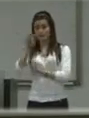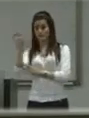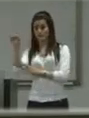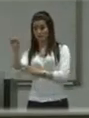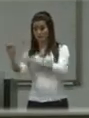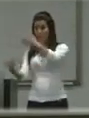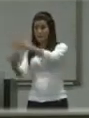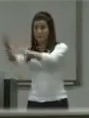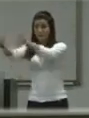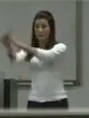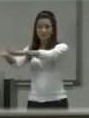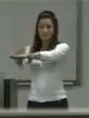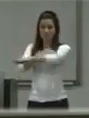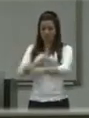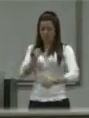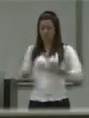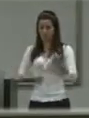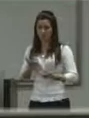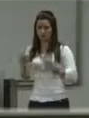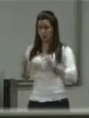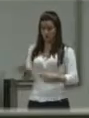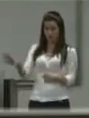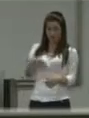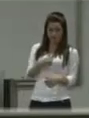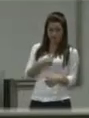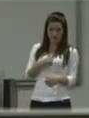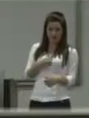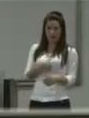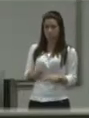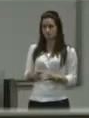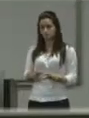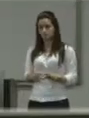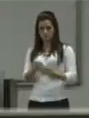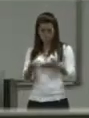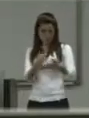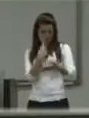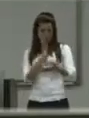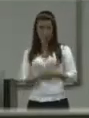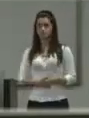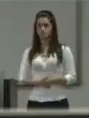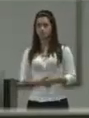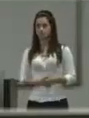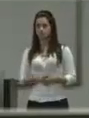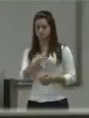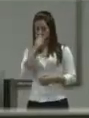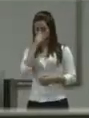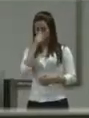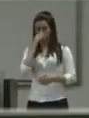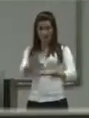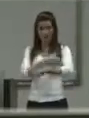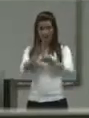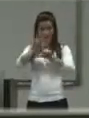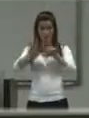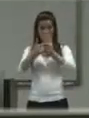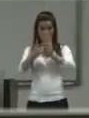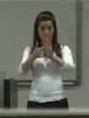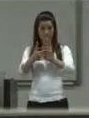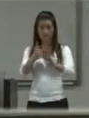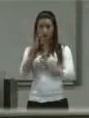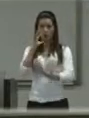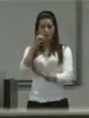de apoyos y en ese en el resto del vídeo en el que que mostré Hoy está el caso de Edgardo